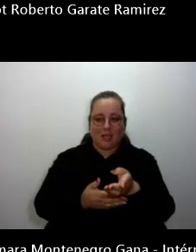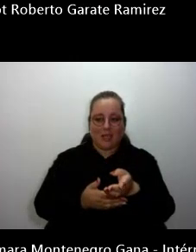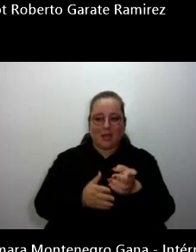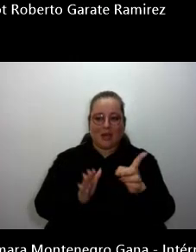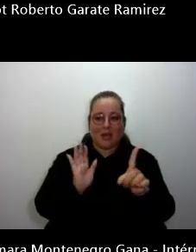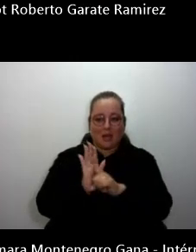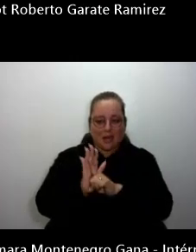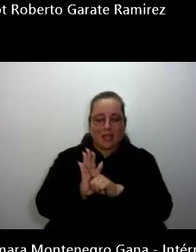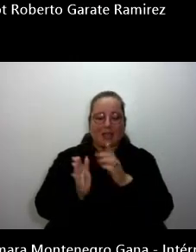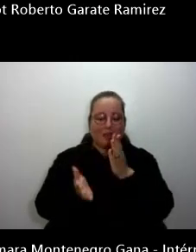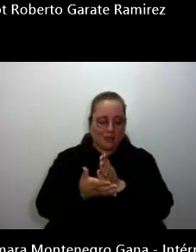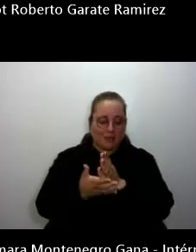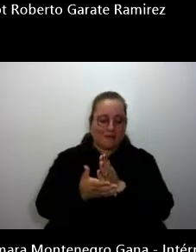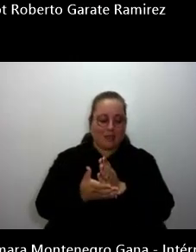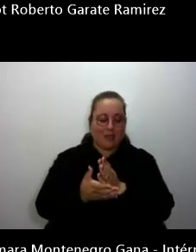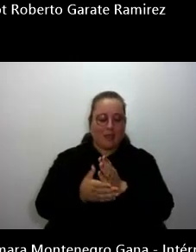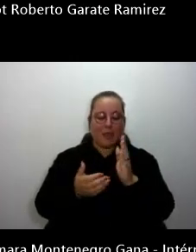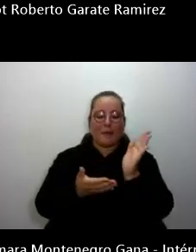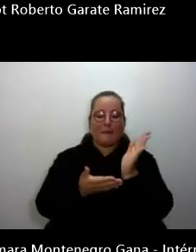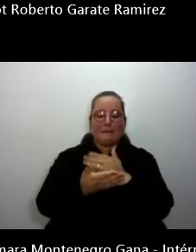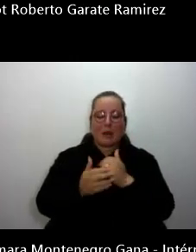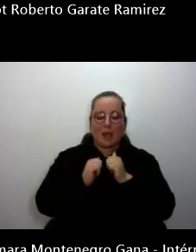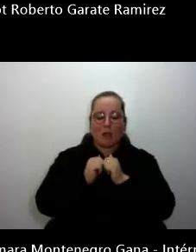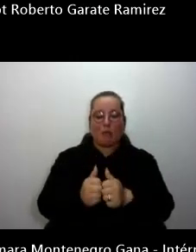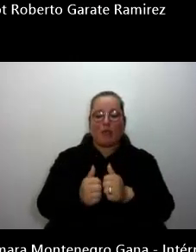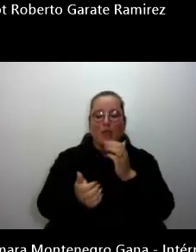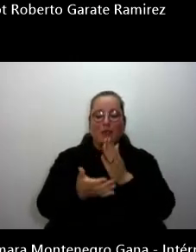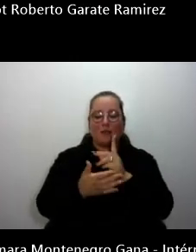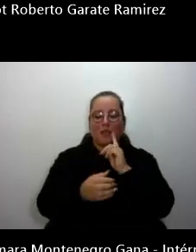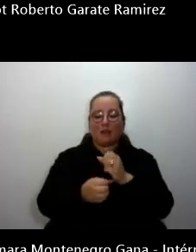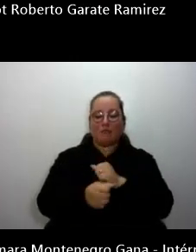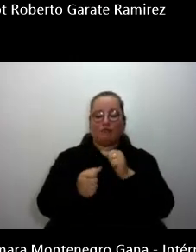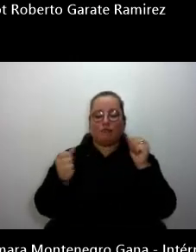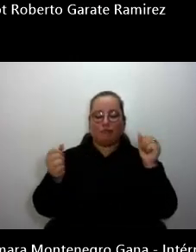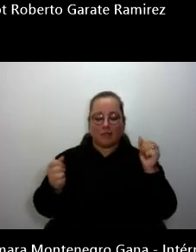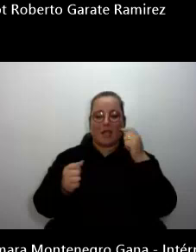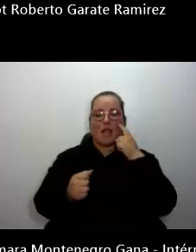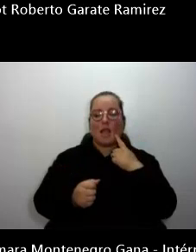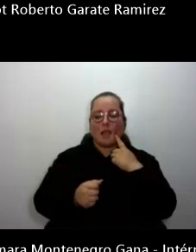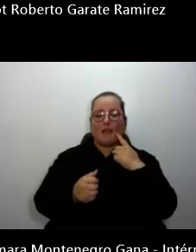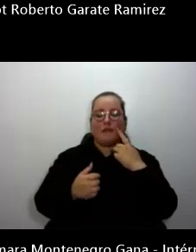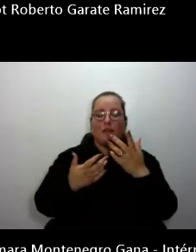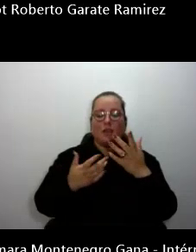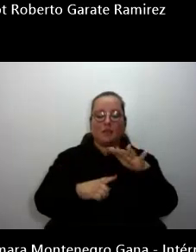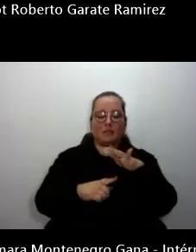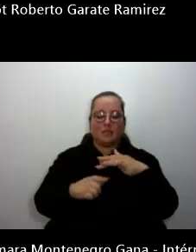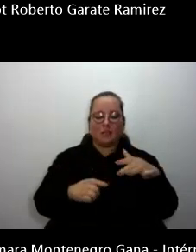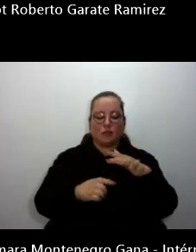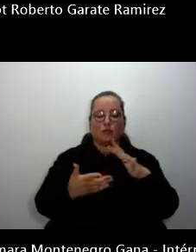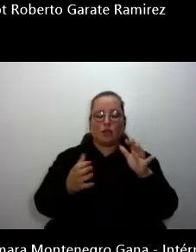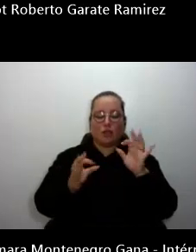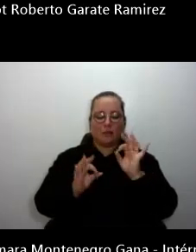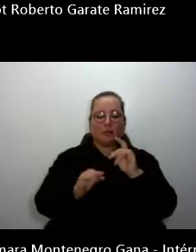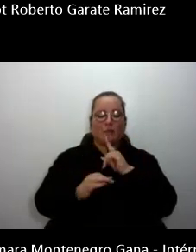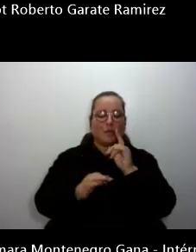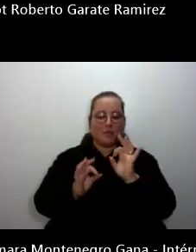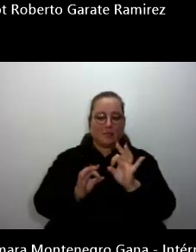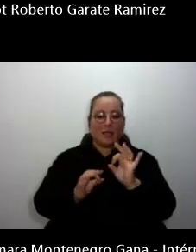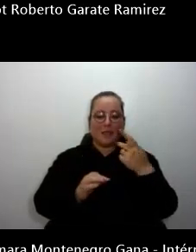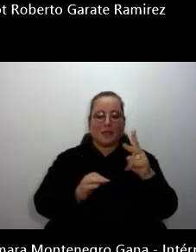ley implica que los planes de acompañamiento tienen que estar disponibles, ¿cierto?, ante una eventual fiscalización de la